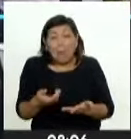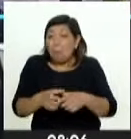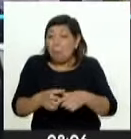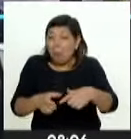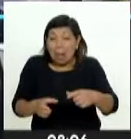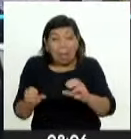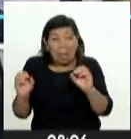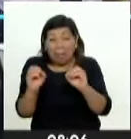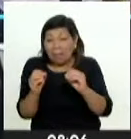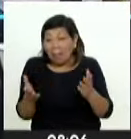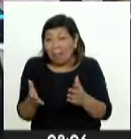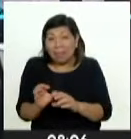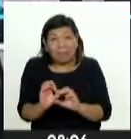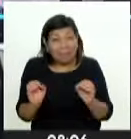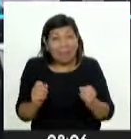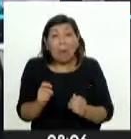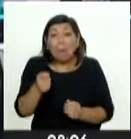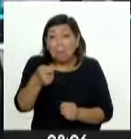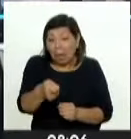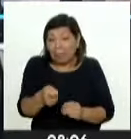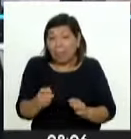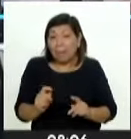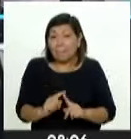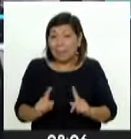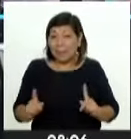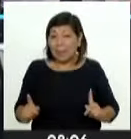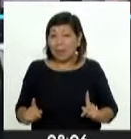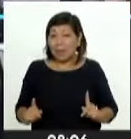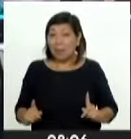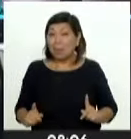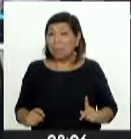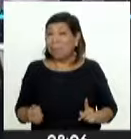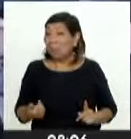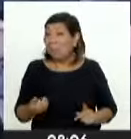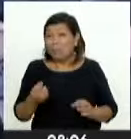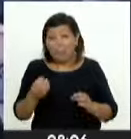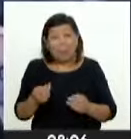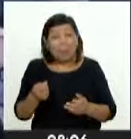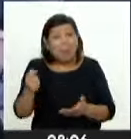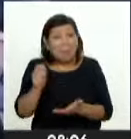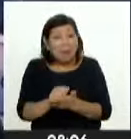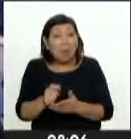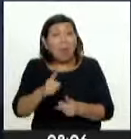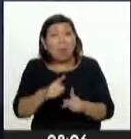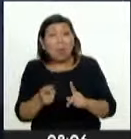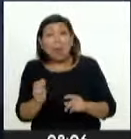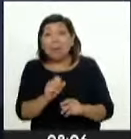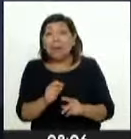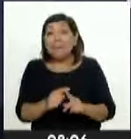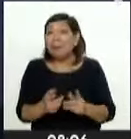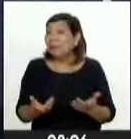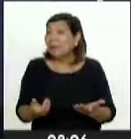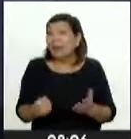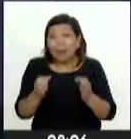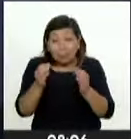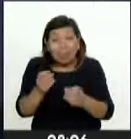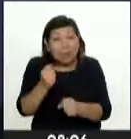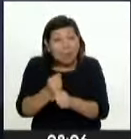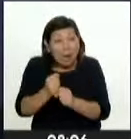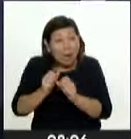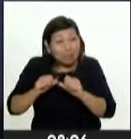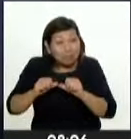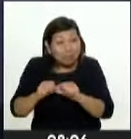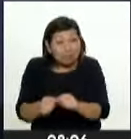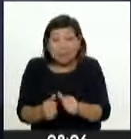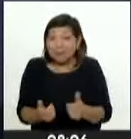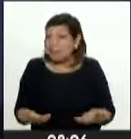boletas, no tienen recibos, nada. Les dan la plata en la mano. A veces no tienen ni siquiera ingresos fijos, un día trabajan, otro día no, porque no tienen estabilidad laboral,